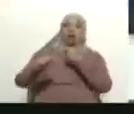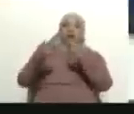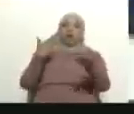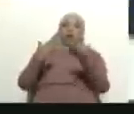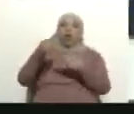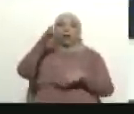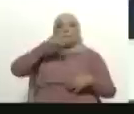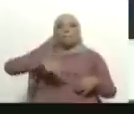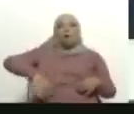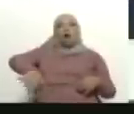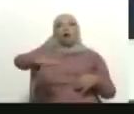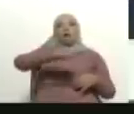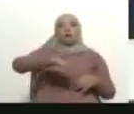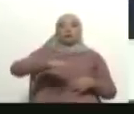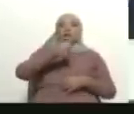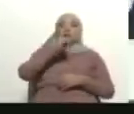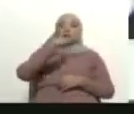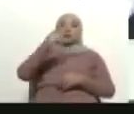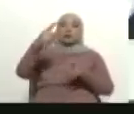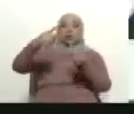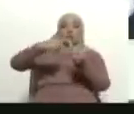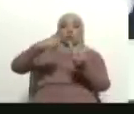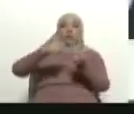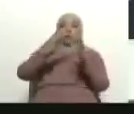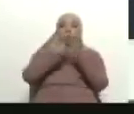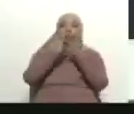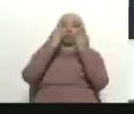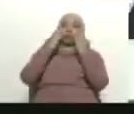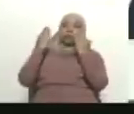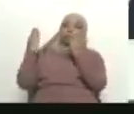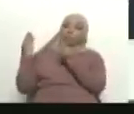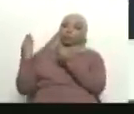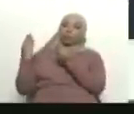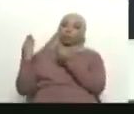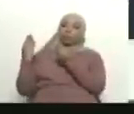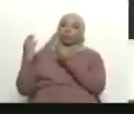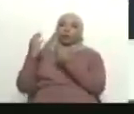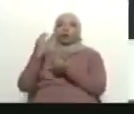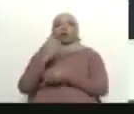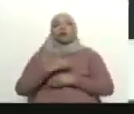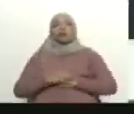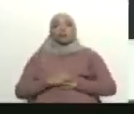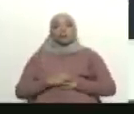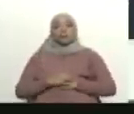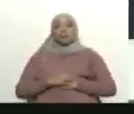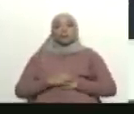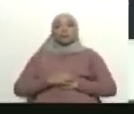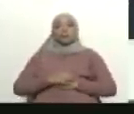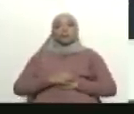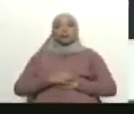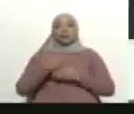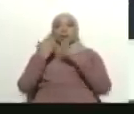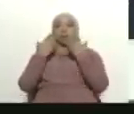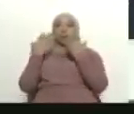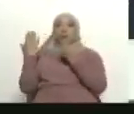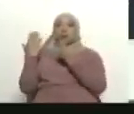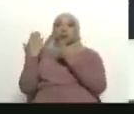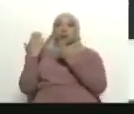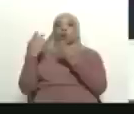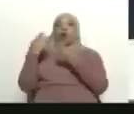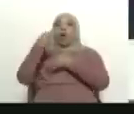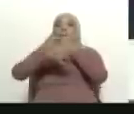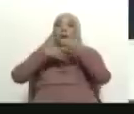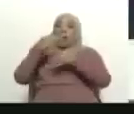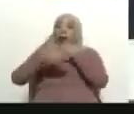pueblo. Bien, la información a esta hora por parte del vicepresidente de Seguridad Ciudadana y Paz, almirante en jefe Remigio Ceballos Hichazo, dando